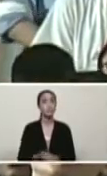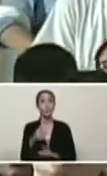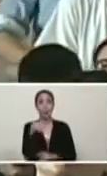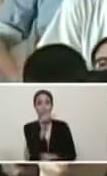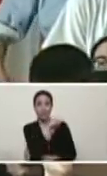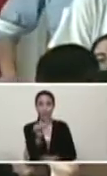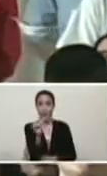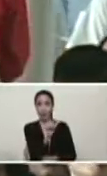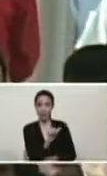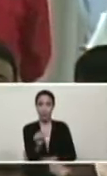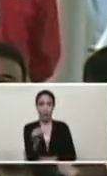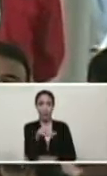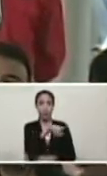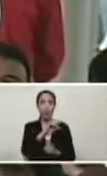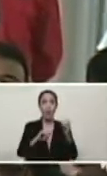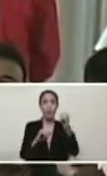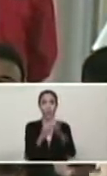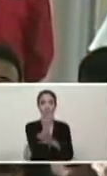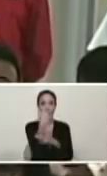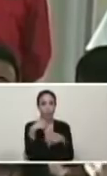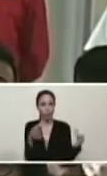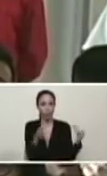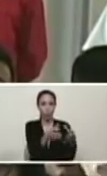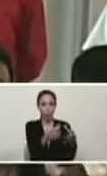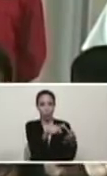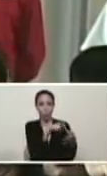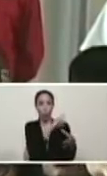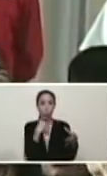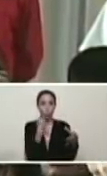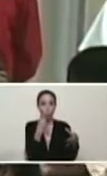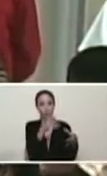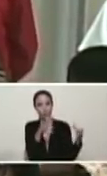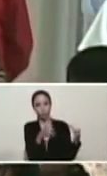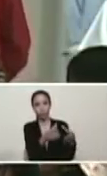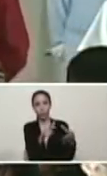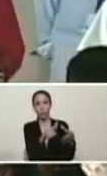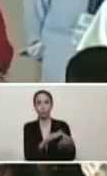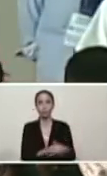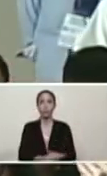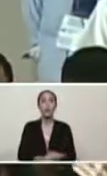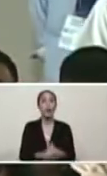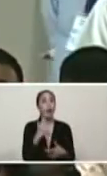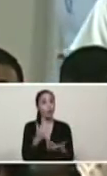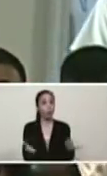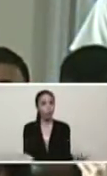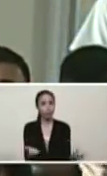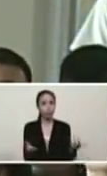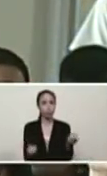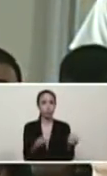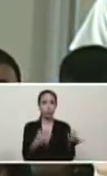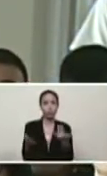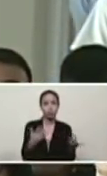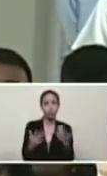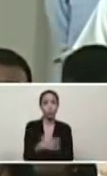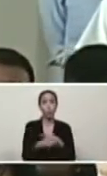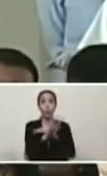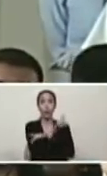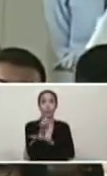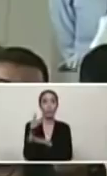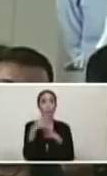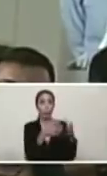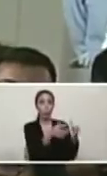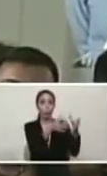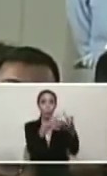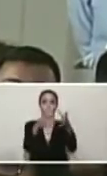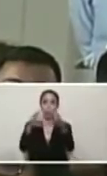semana, la Federación Mundial de las Juventudes Democráticas ha movilizado 41